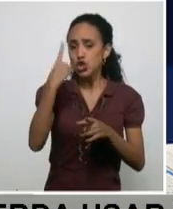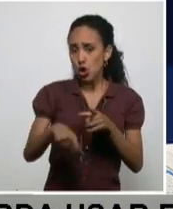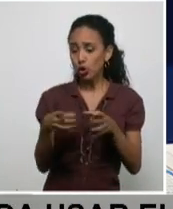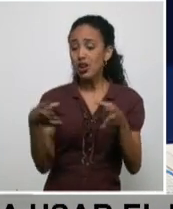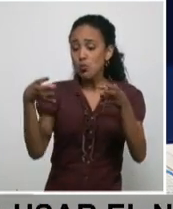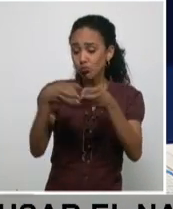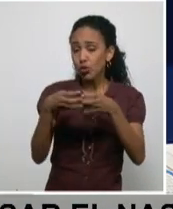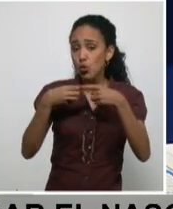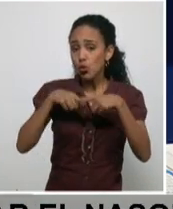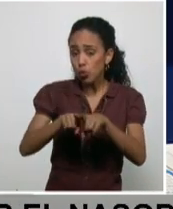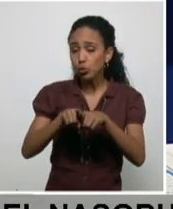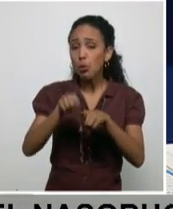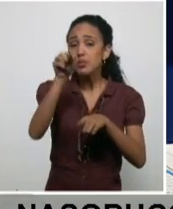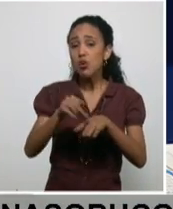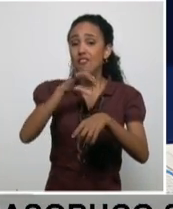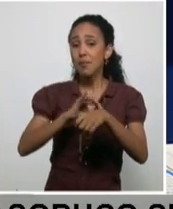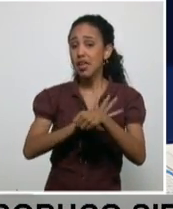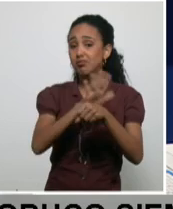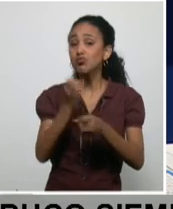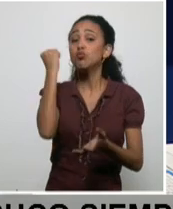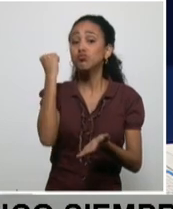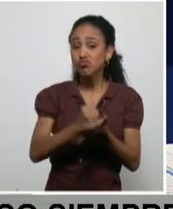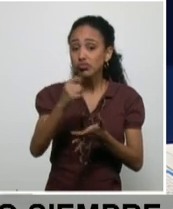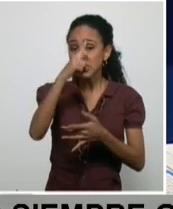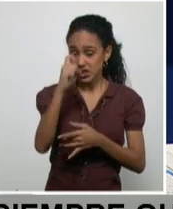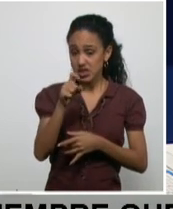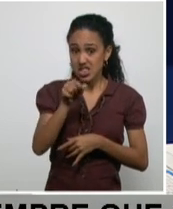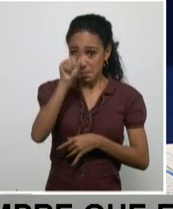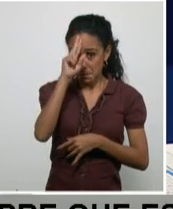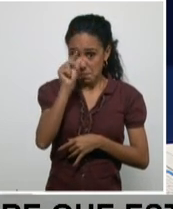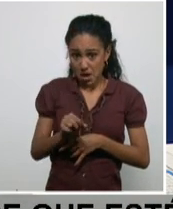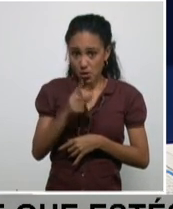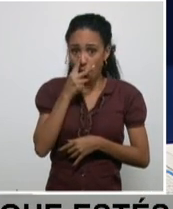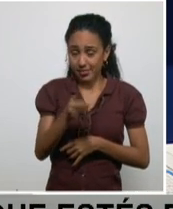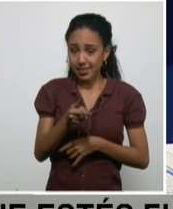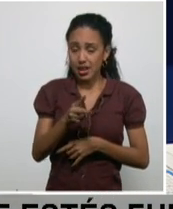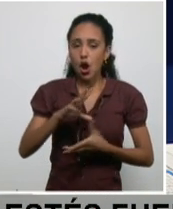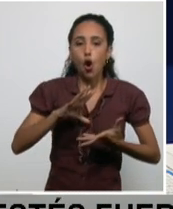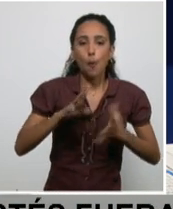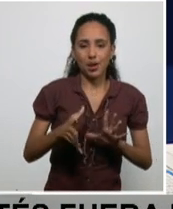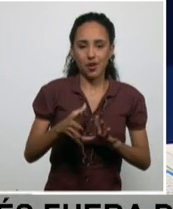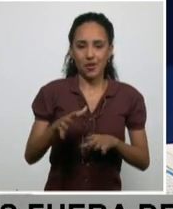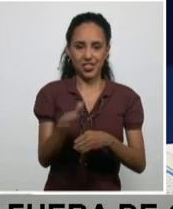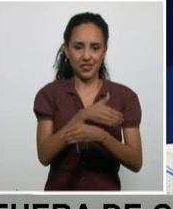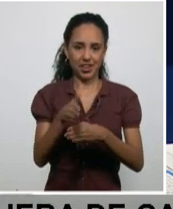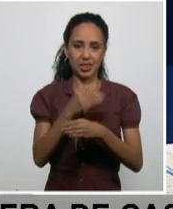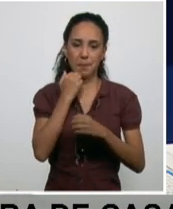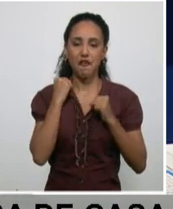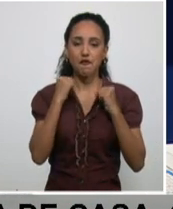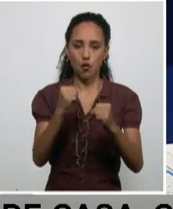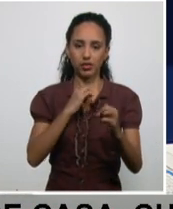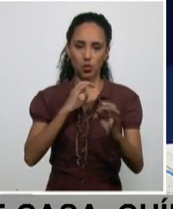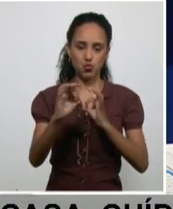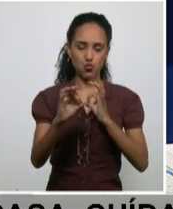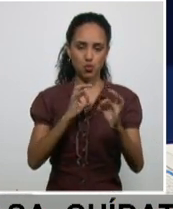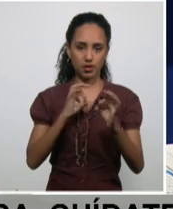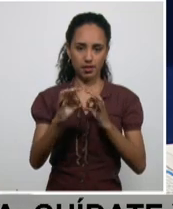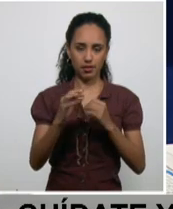tiene el virus y los medios se complejizan más. Se complejizan desde el punto de